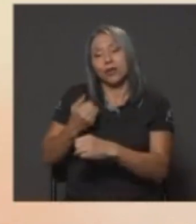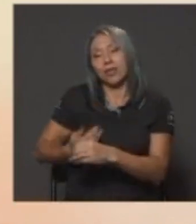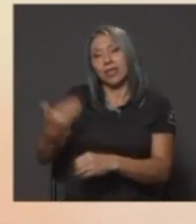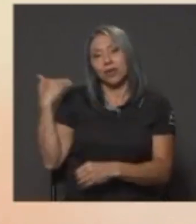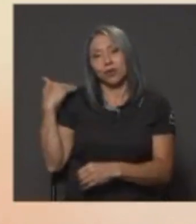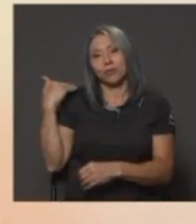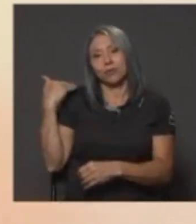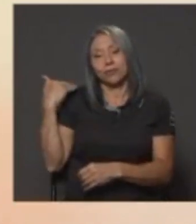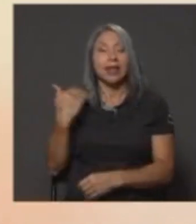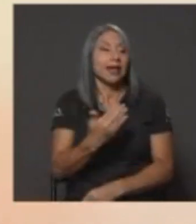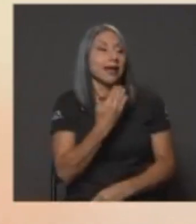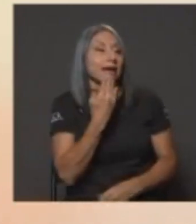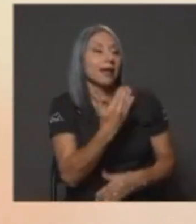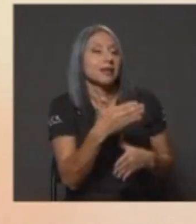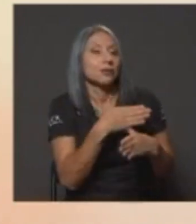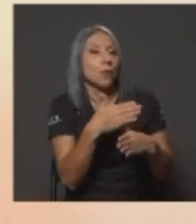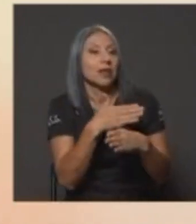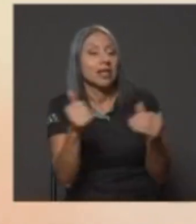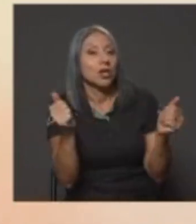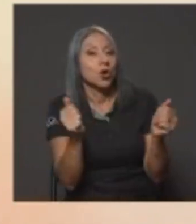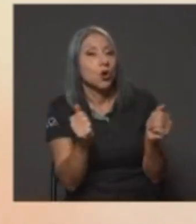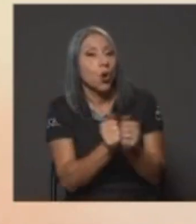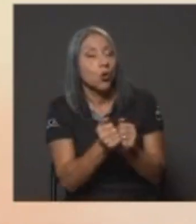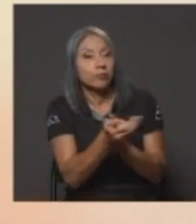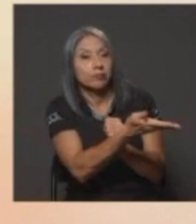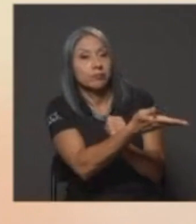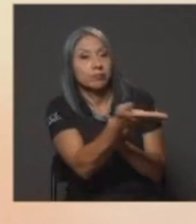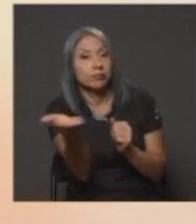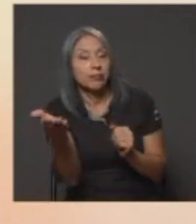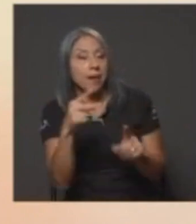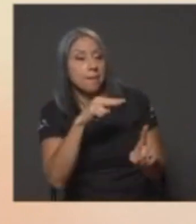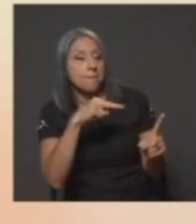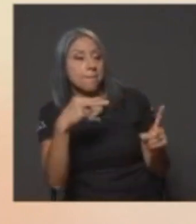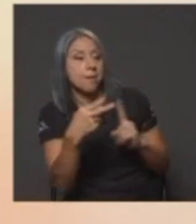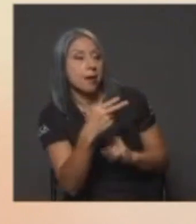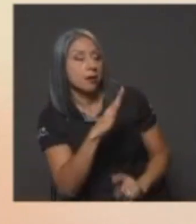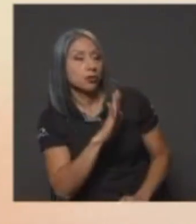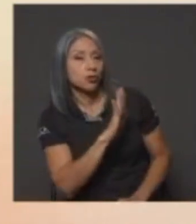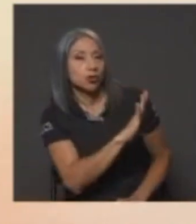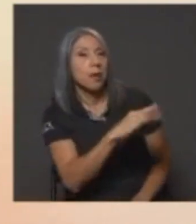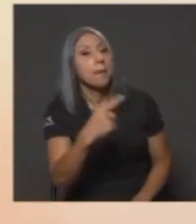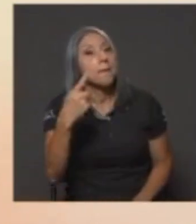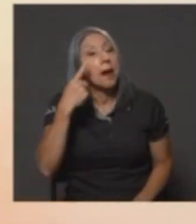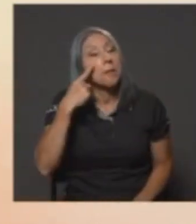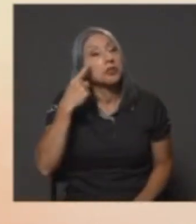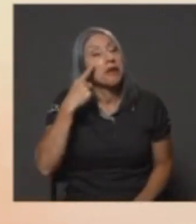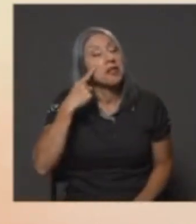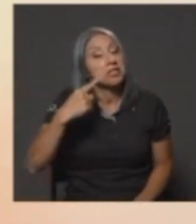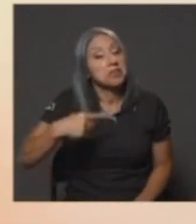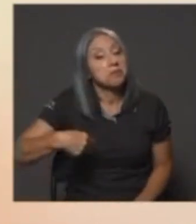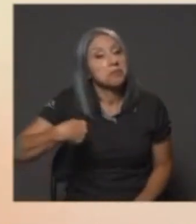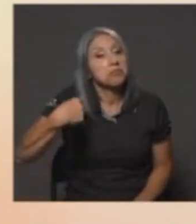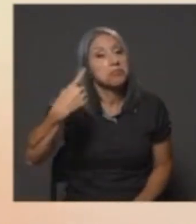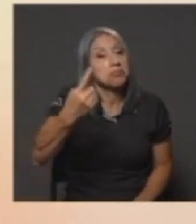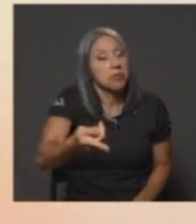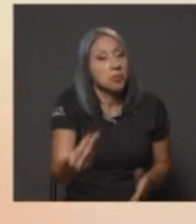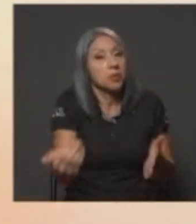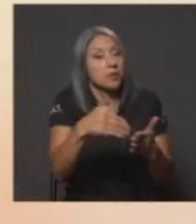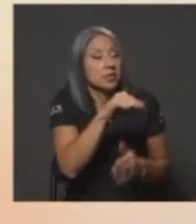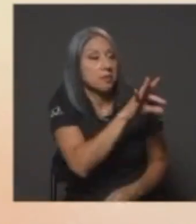con las amigas y amigos esta visión, sus ojos. Vamos a ver si más tarde en el año por ahí lo